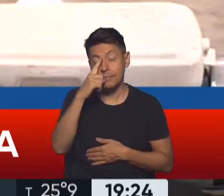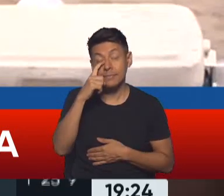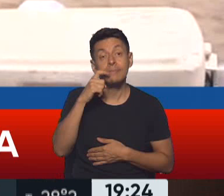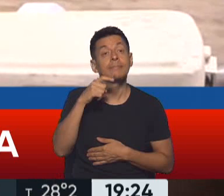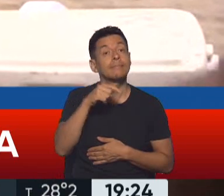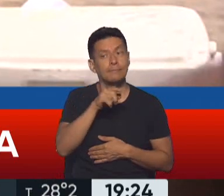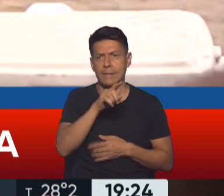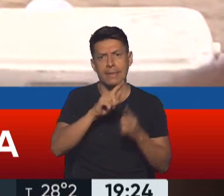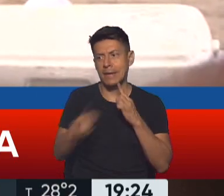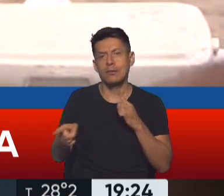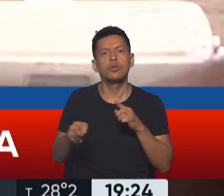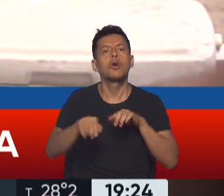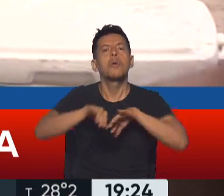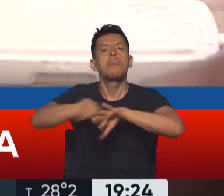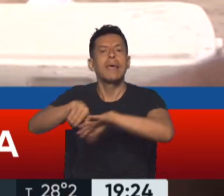¿Directamente a la playa? Directamente a la playa.